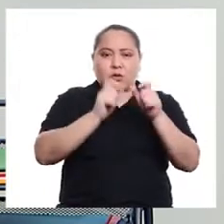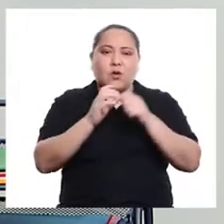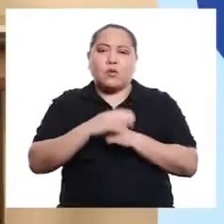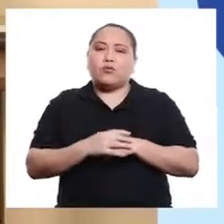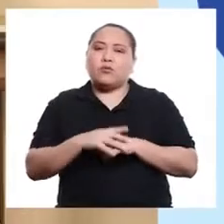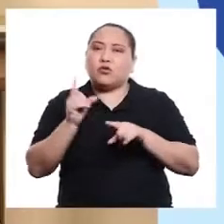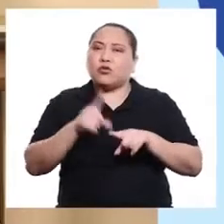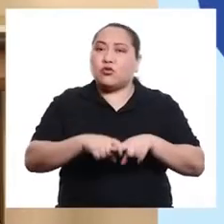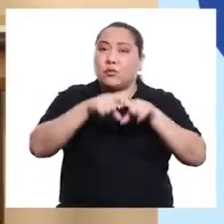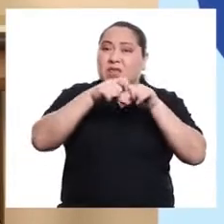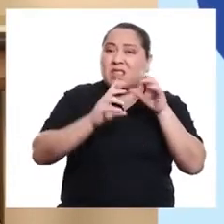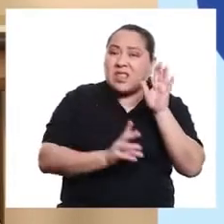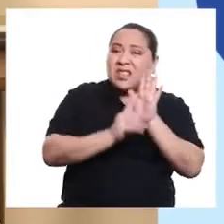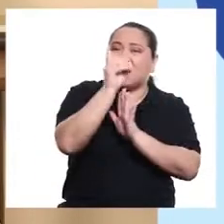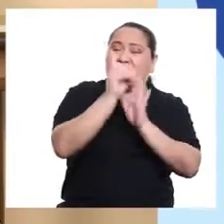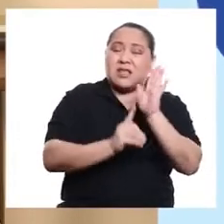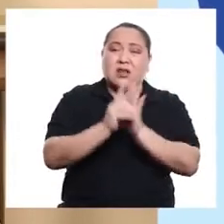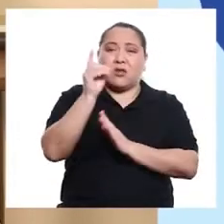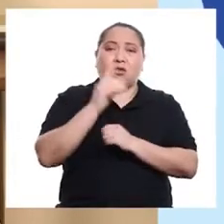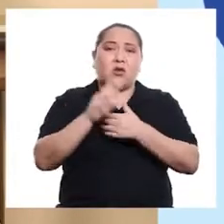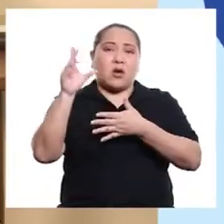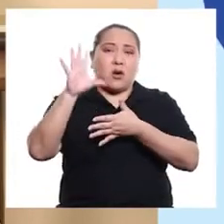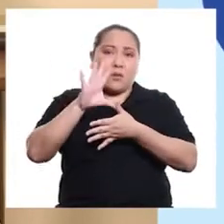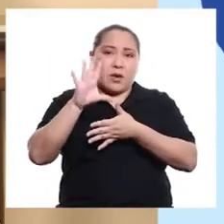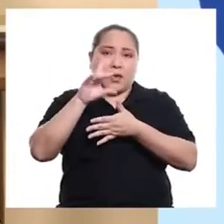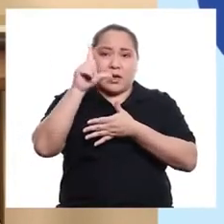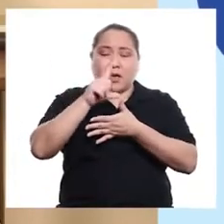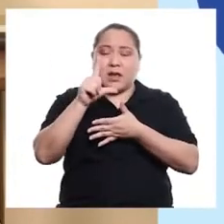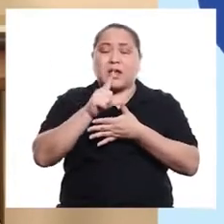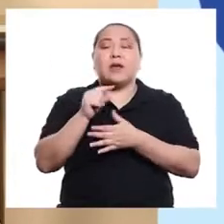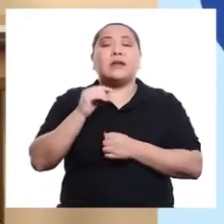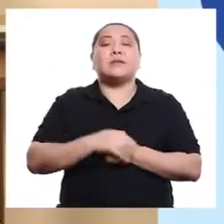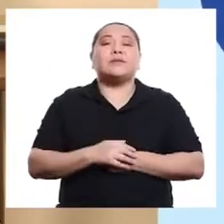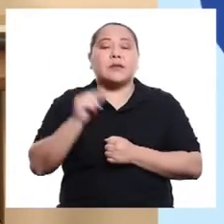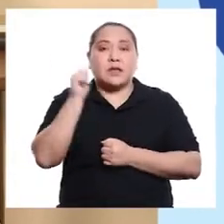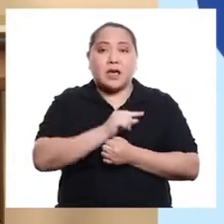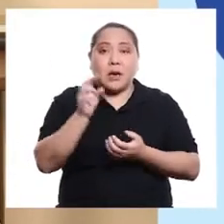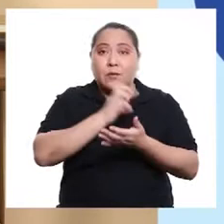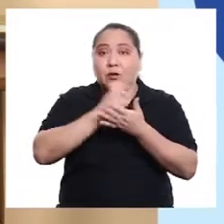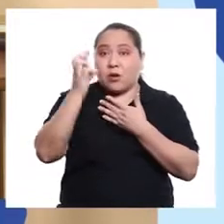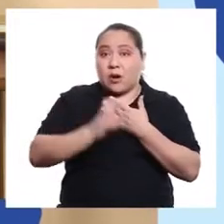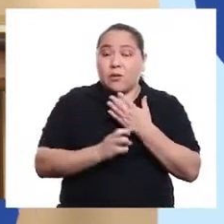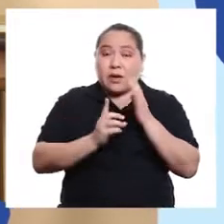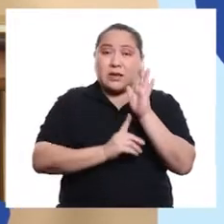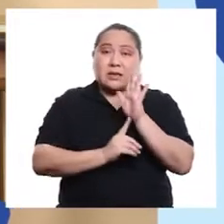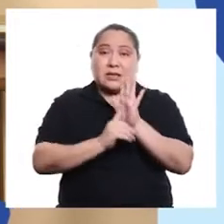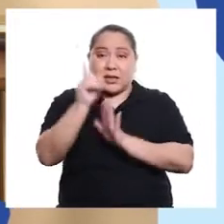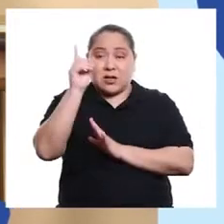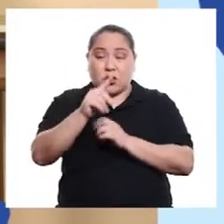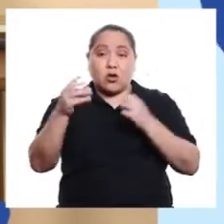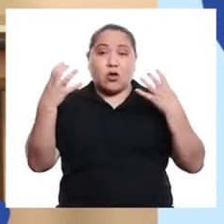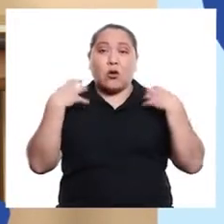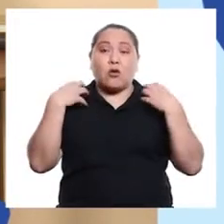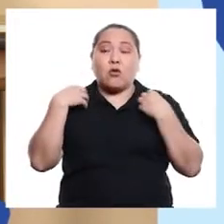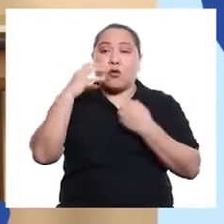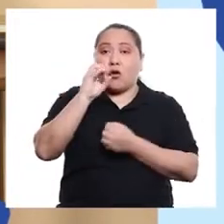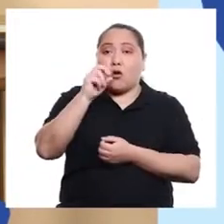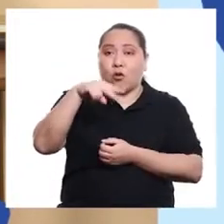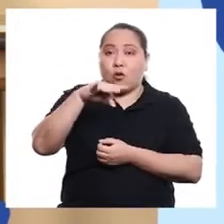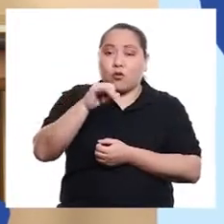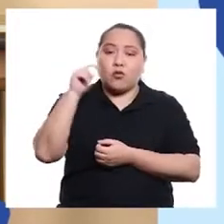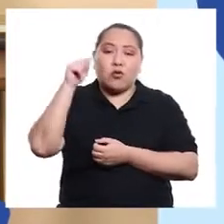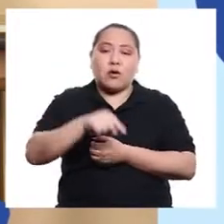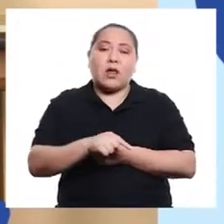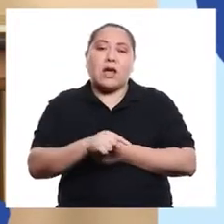Latina? Según el Informe Regional de Desarrollo Humano del Programa de Desarrollo de la ONU, la inseguridad es un obstáculo para